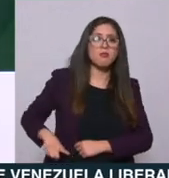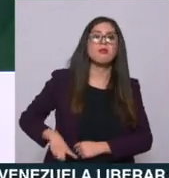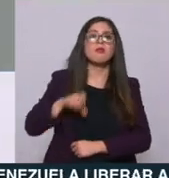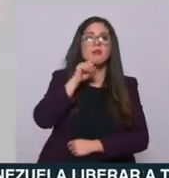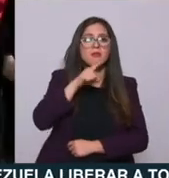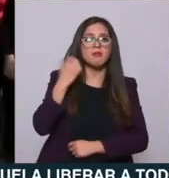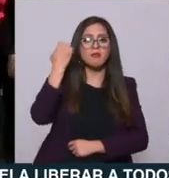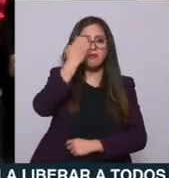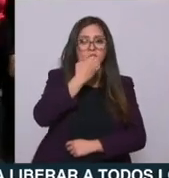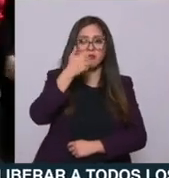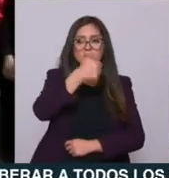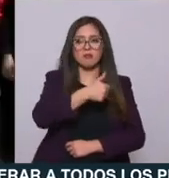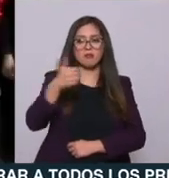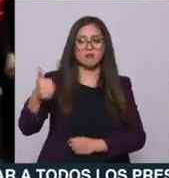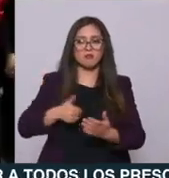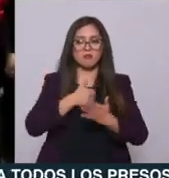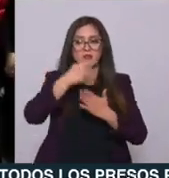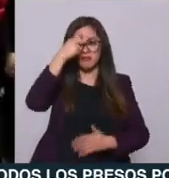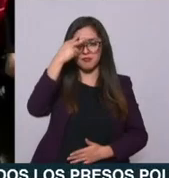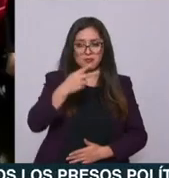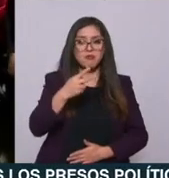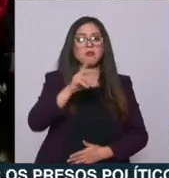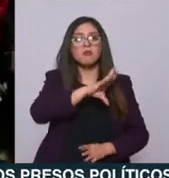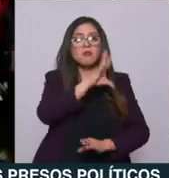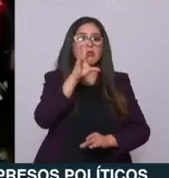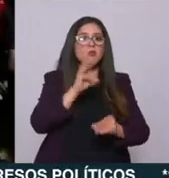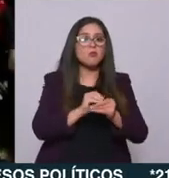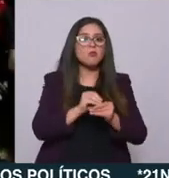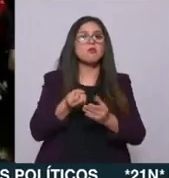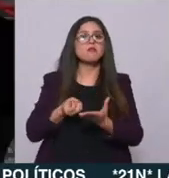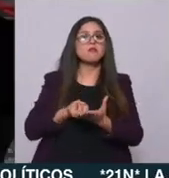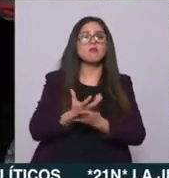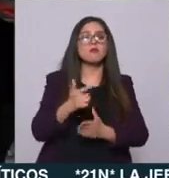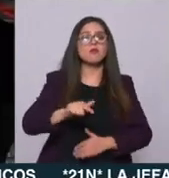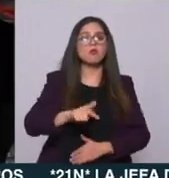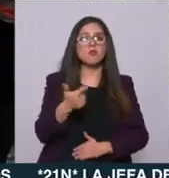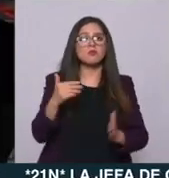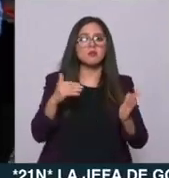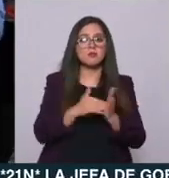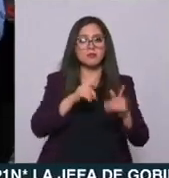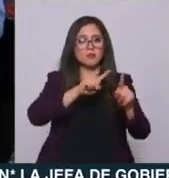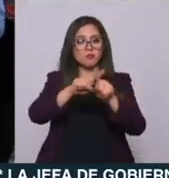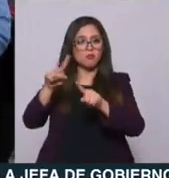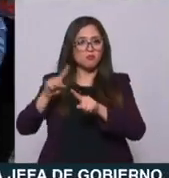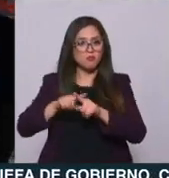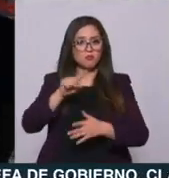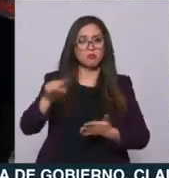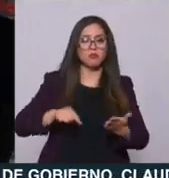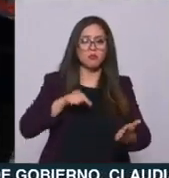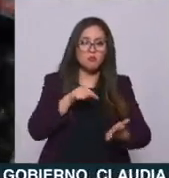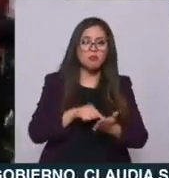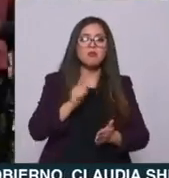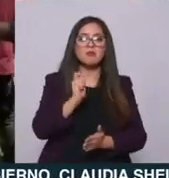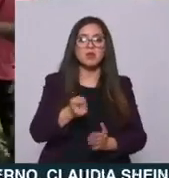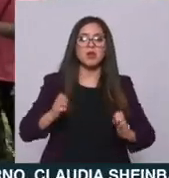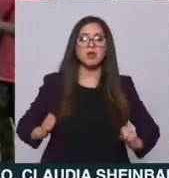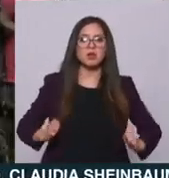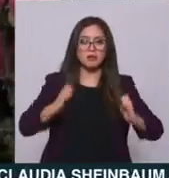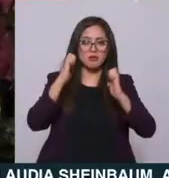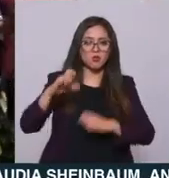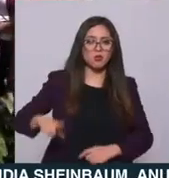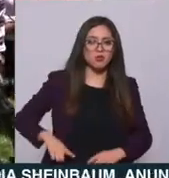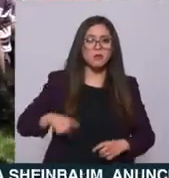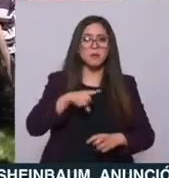de la ciudad. En total se prevé la evacuación de más de 12.000 inmuebles, entre los que destacan edificios